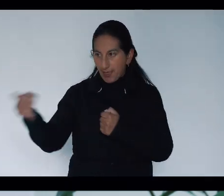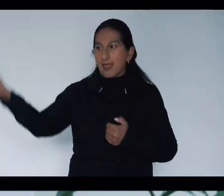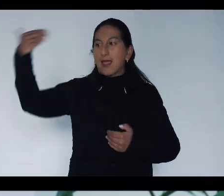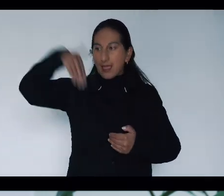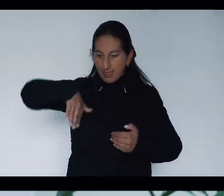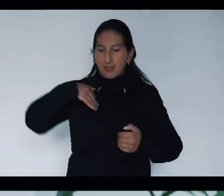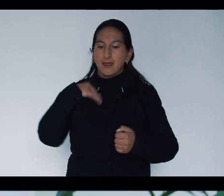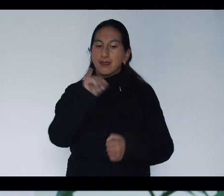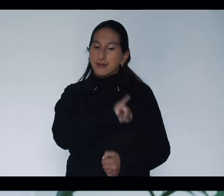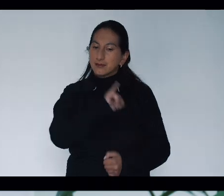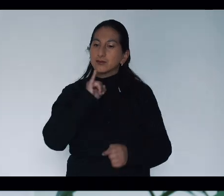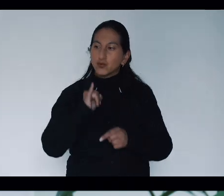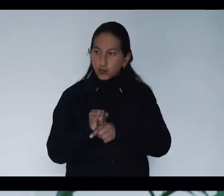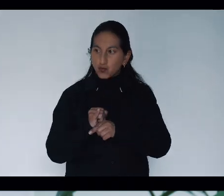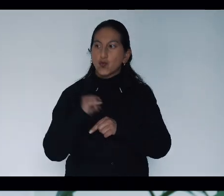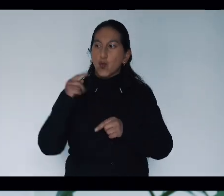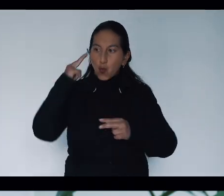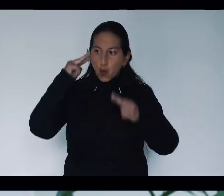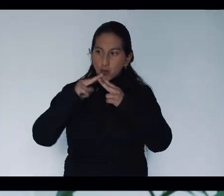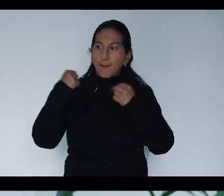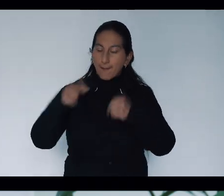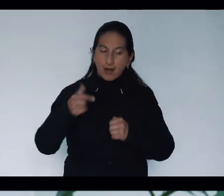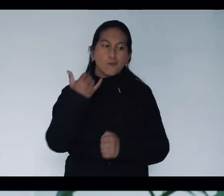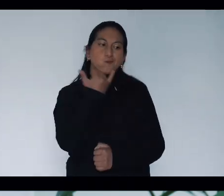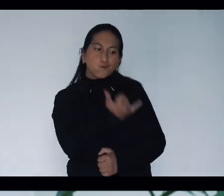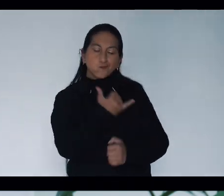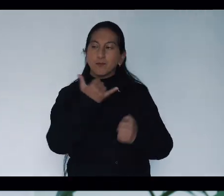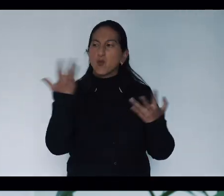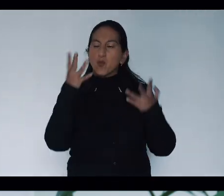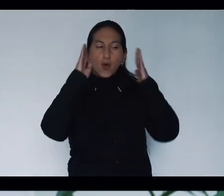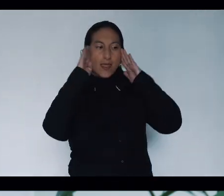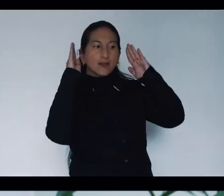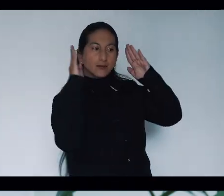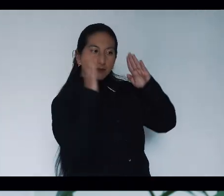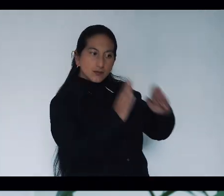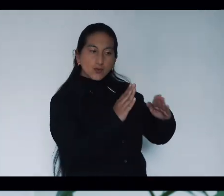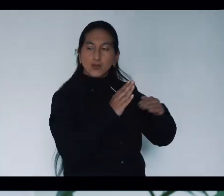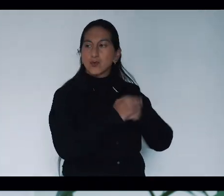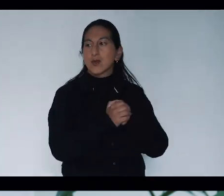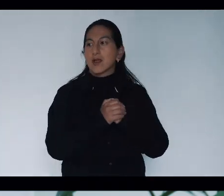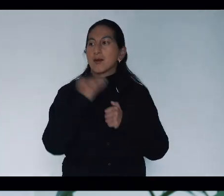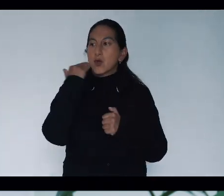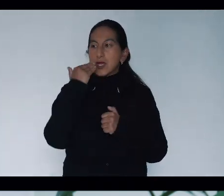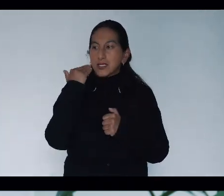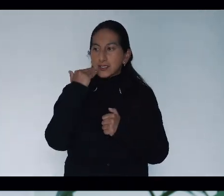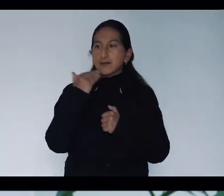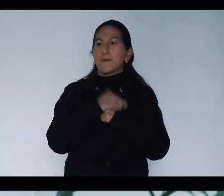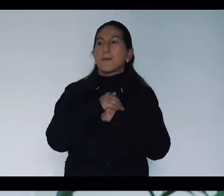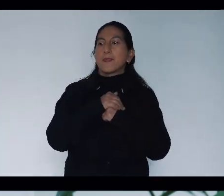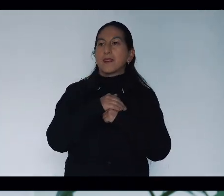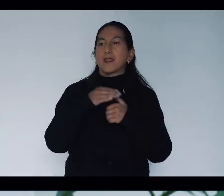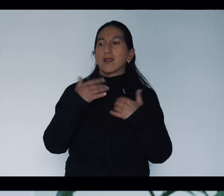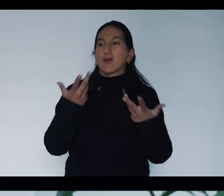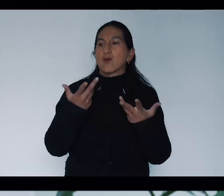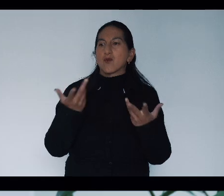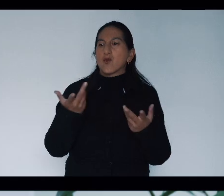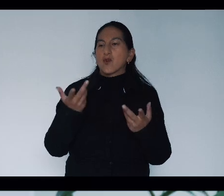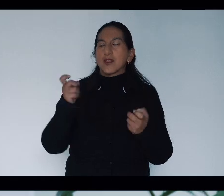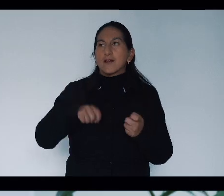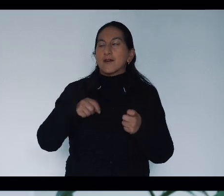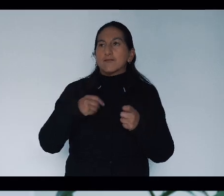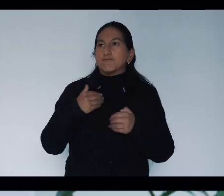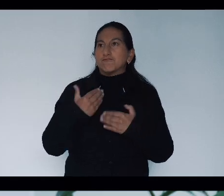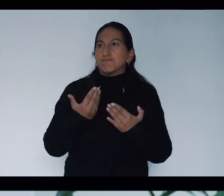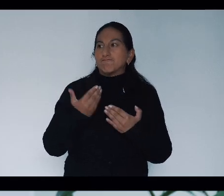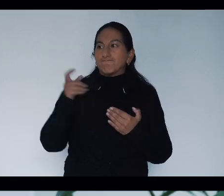a las instituciones que conozco para que puedan adquirir estas herramientas, toda vez que pues uno se va desvalorizando. En este